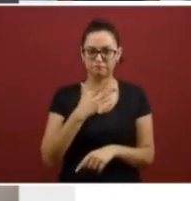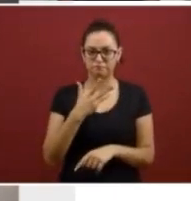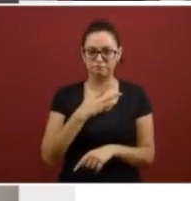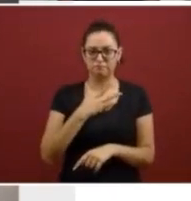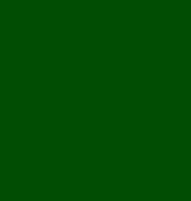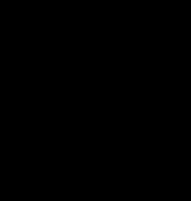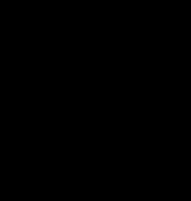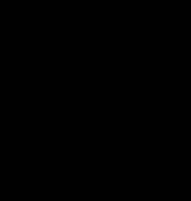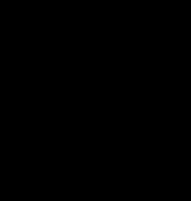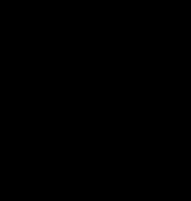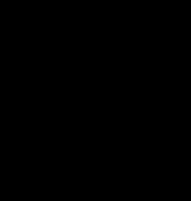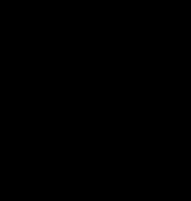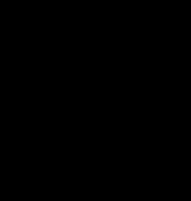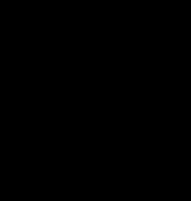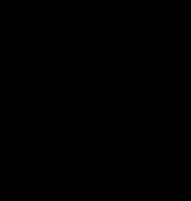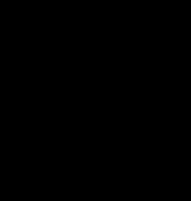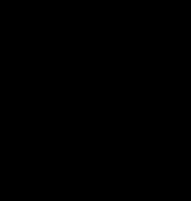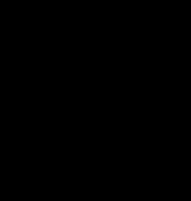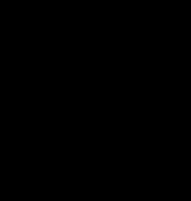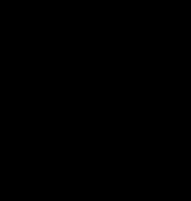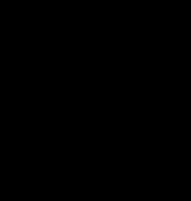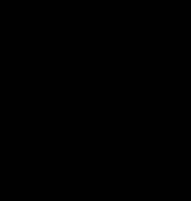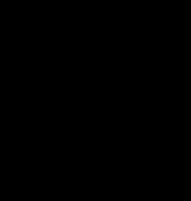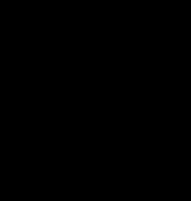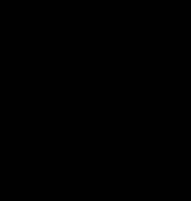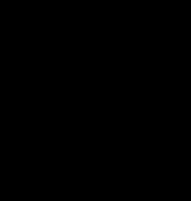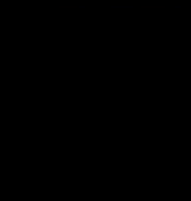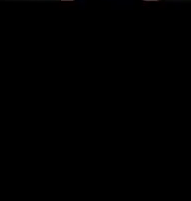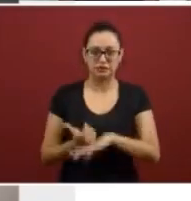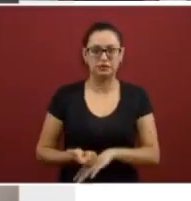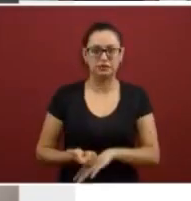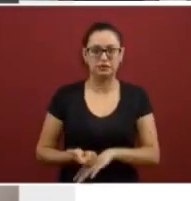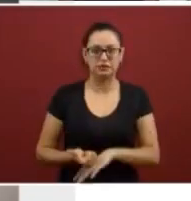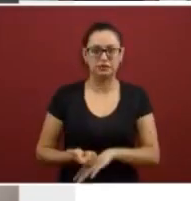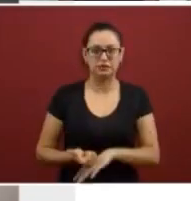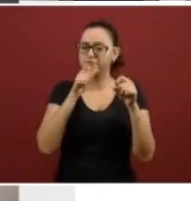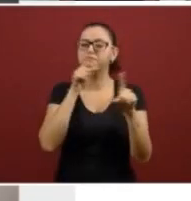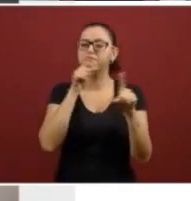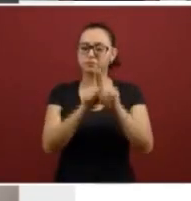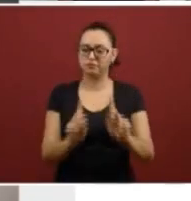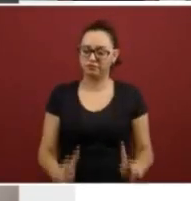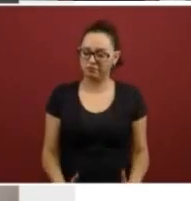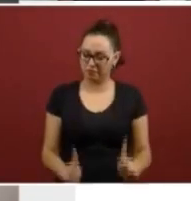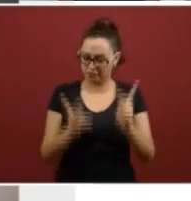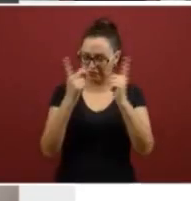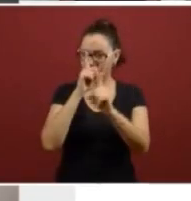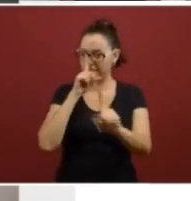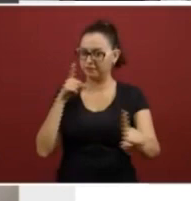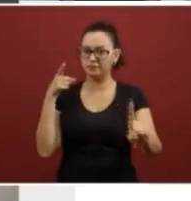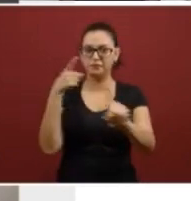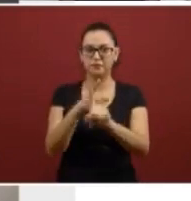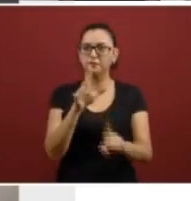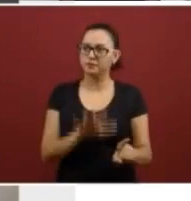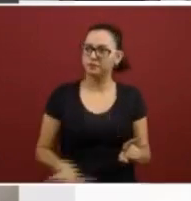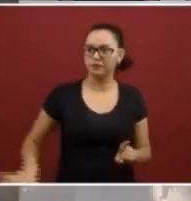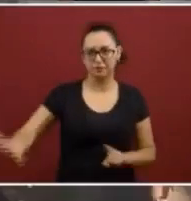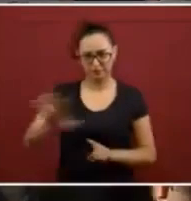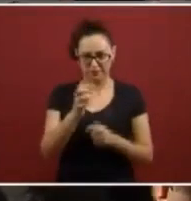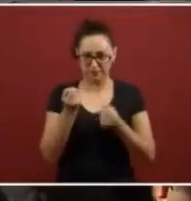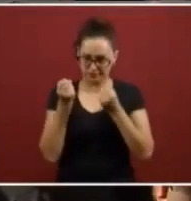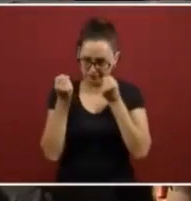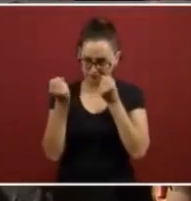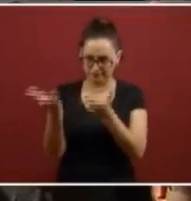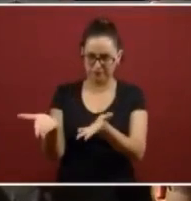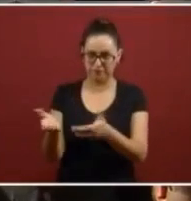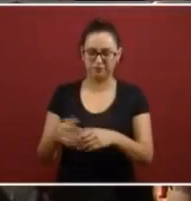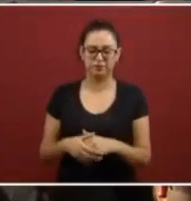alto valor y que estamos en camino ya a su recuperación. So para they're también recovering darle un some destino homes also para that los, were,